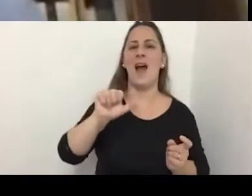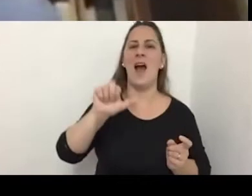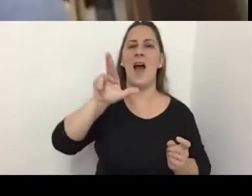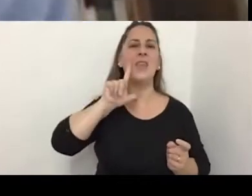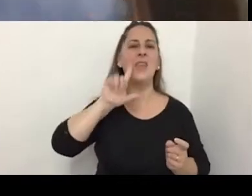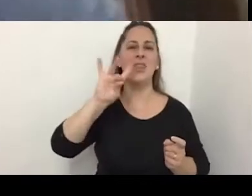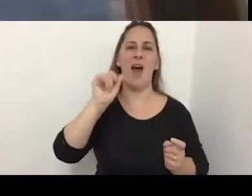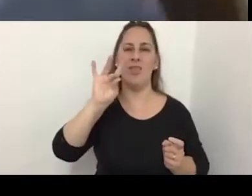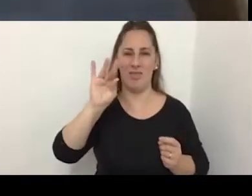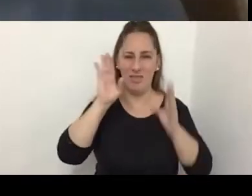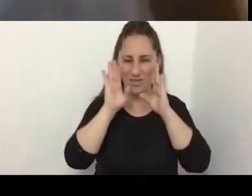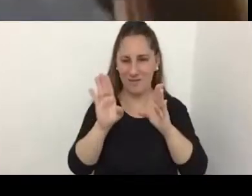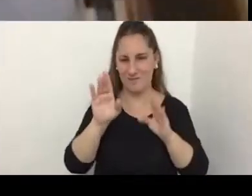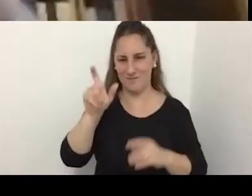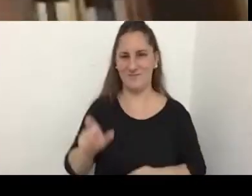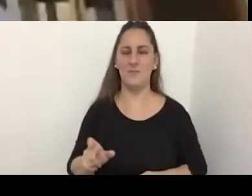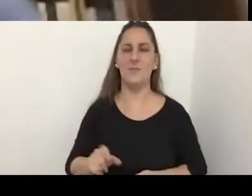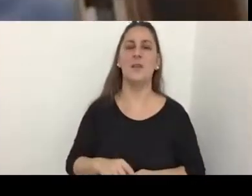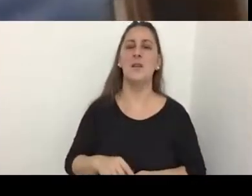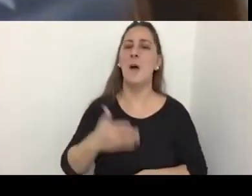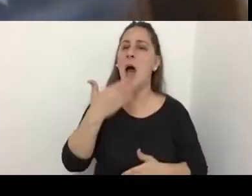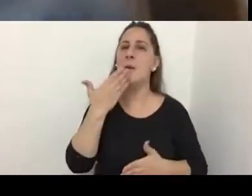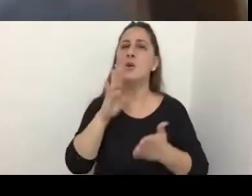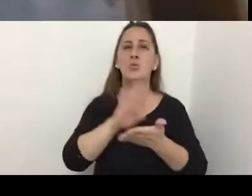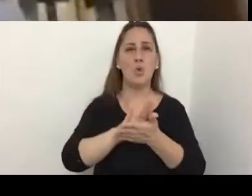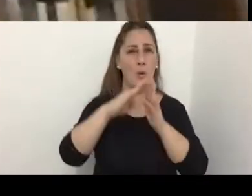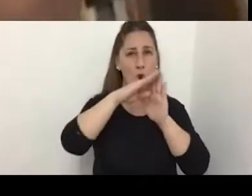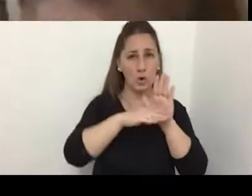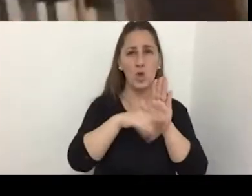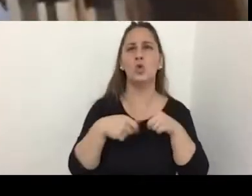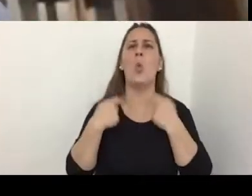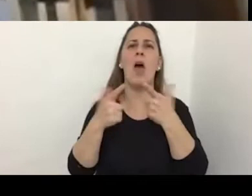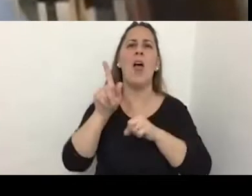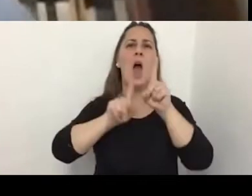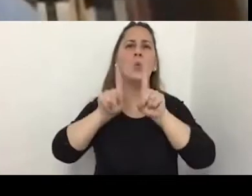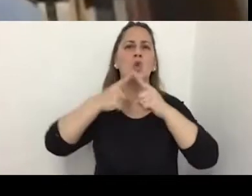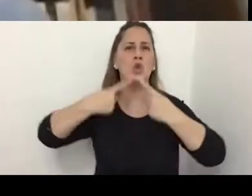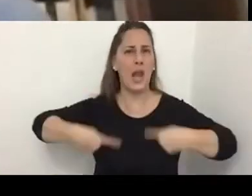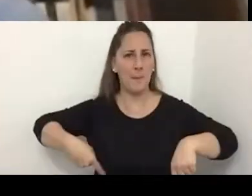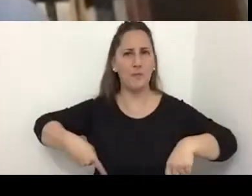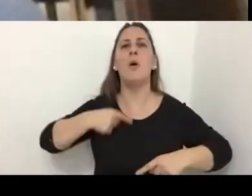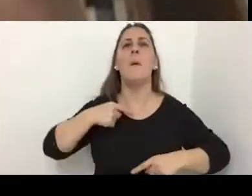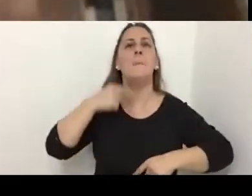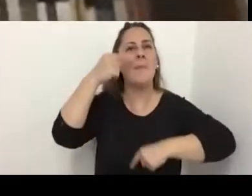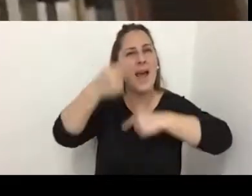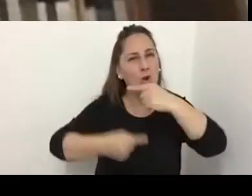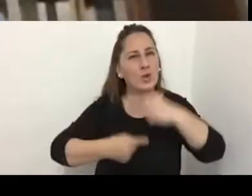Entonces, para hablar de contenidos, yo les voy a dar algunos elementos para seguir contextualizando y ubicarnos